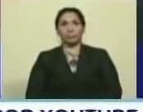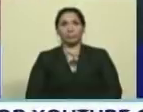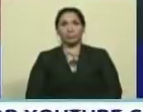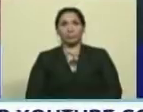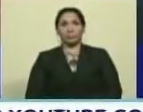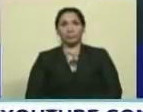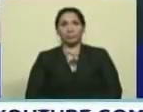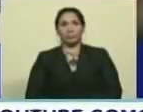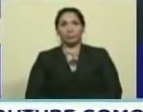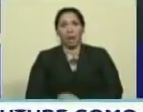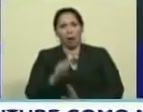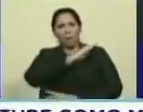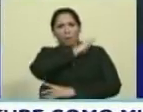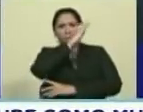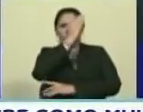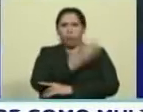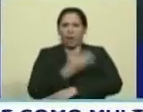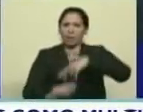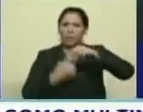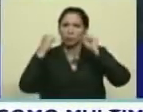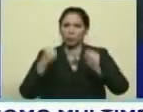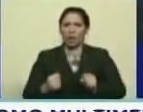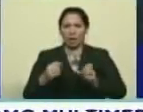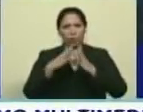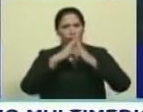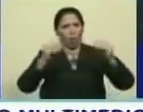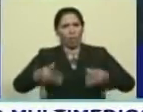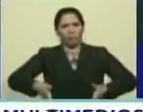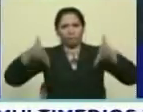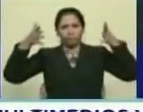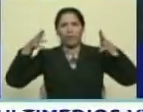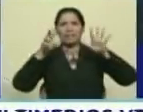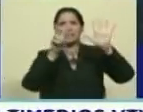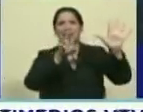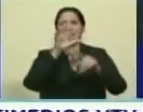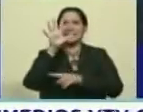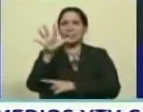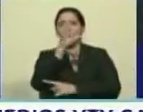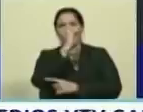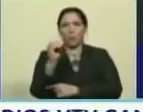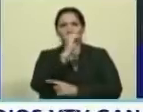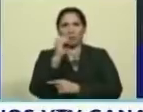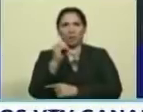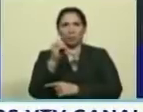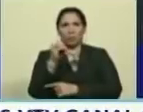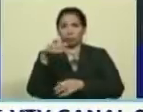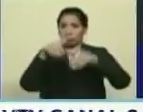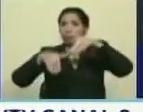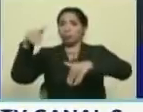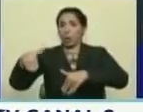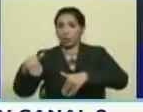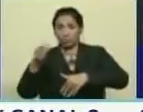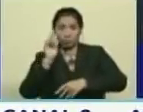Y las fuerzas revolucionarias todas obtuvimos el 75% de los votos.